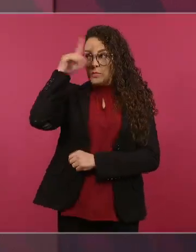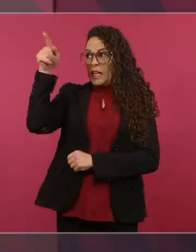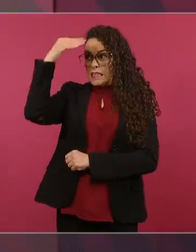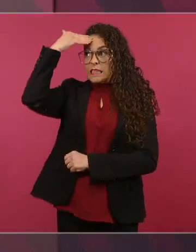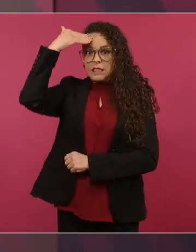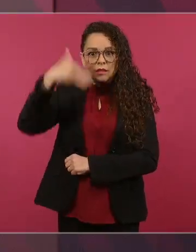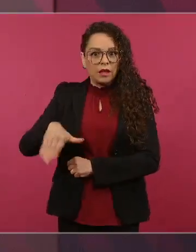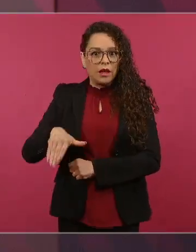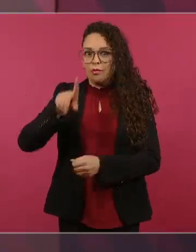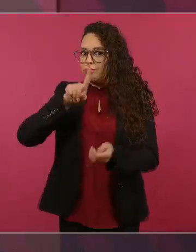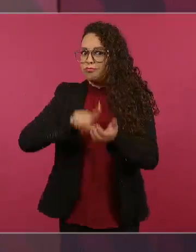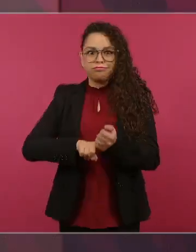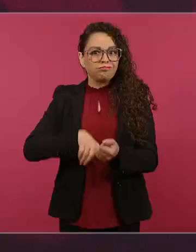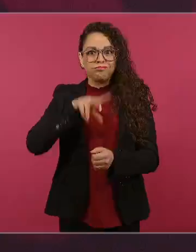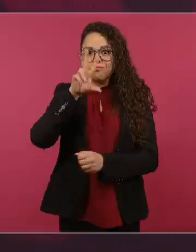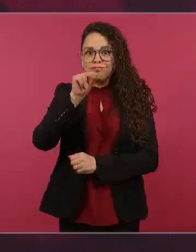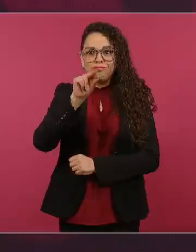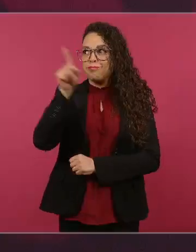y